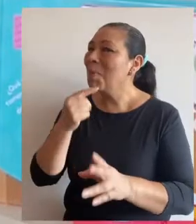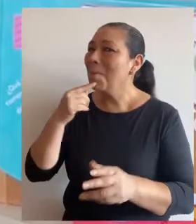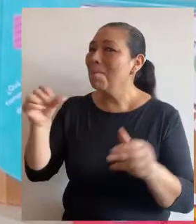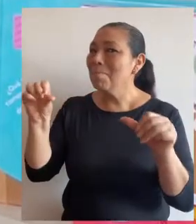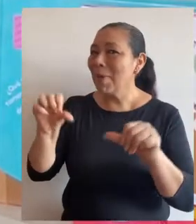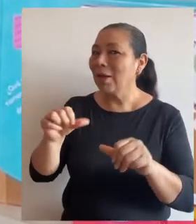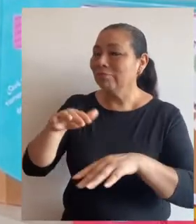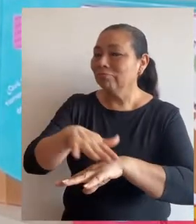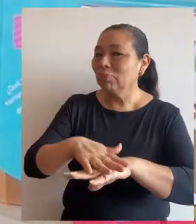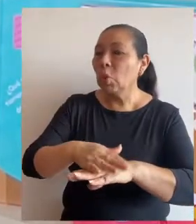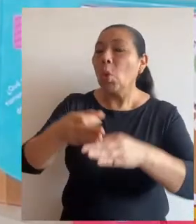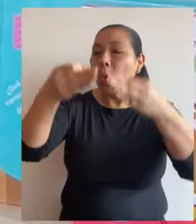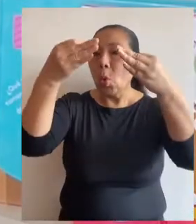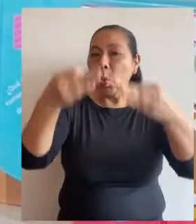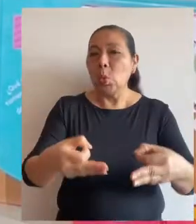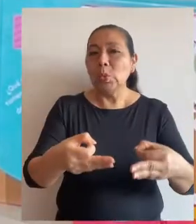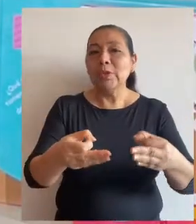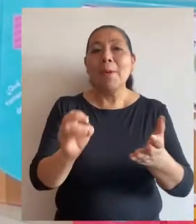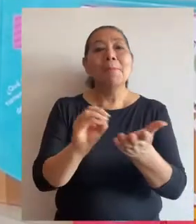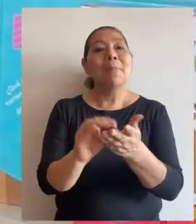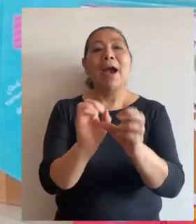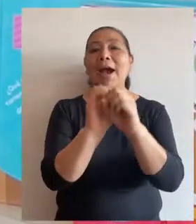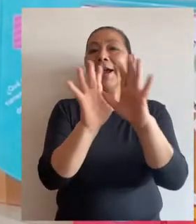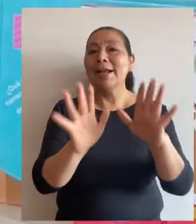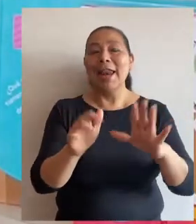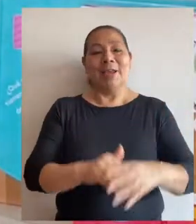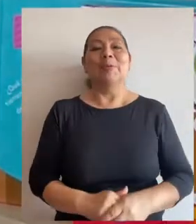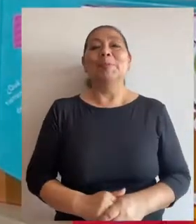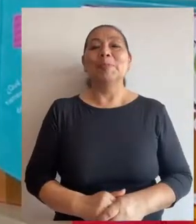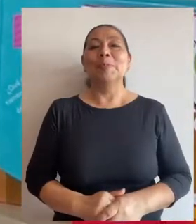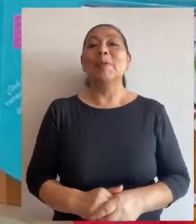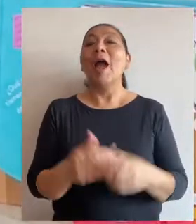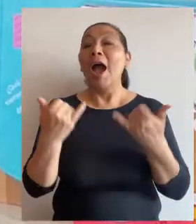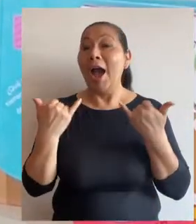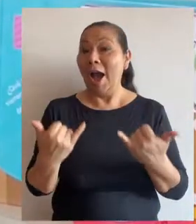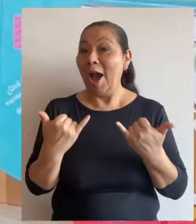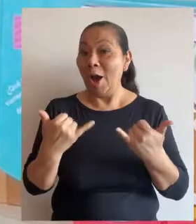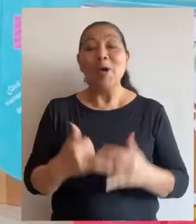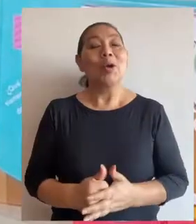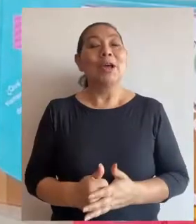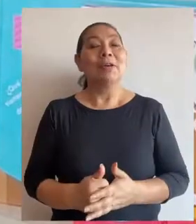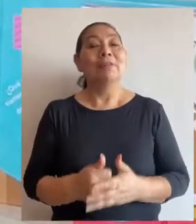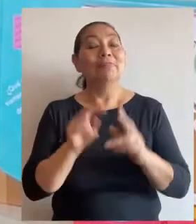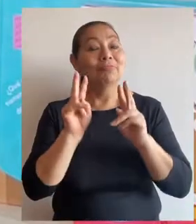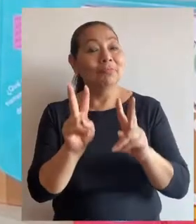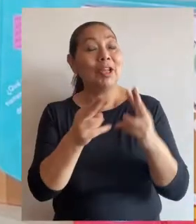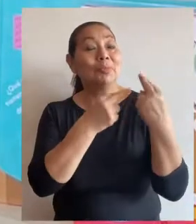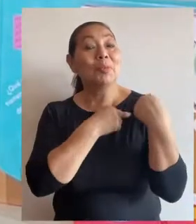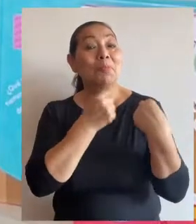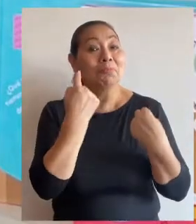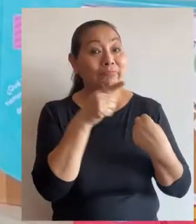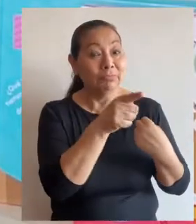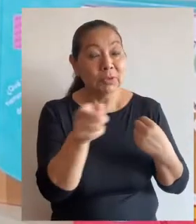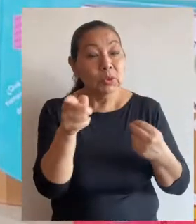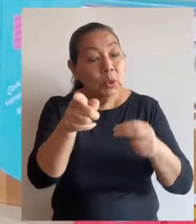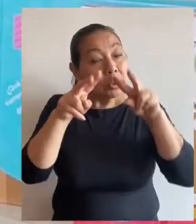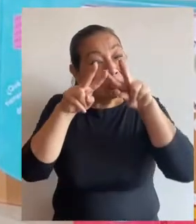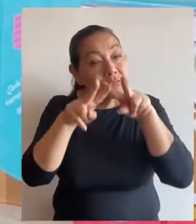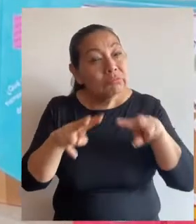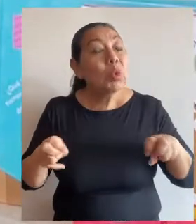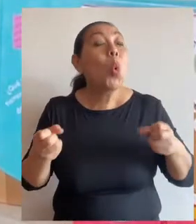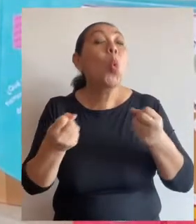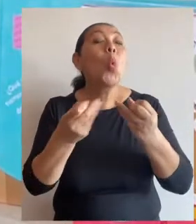a través de procesos justos y transparentes. Ahora tengo una misión.